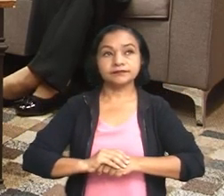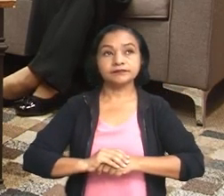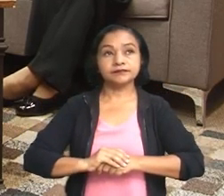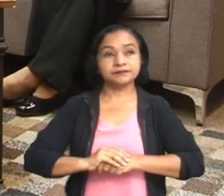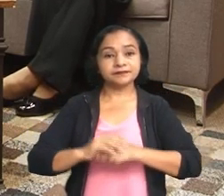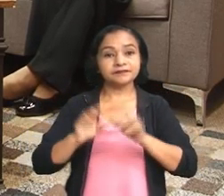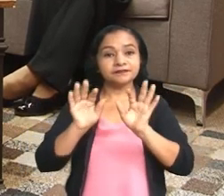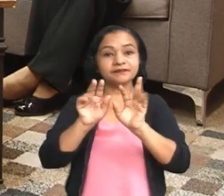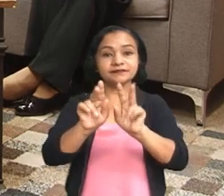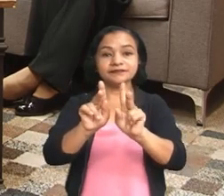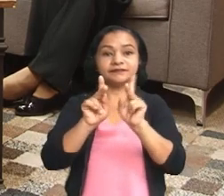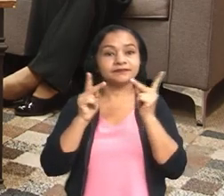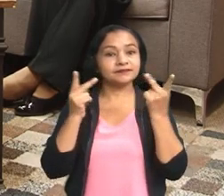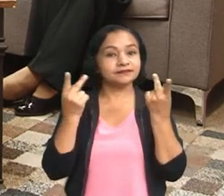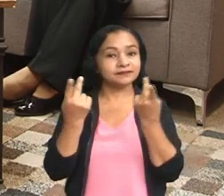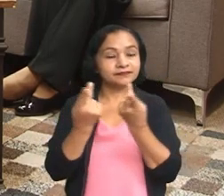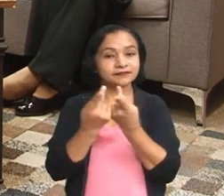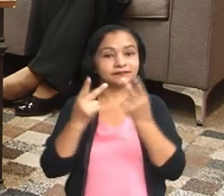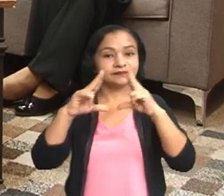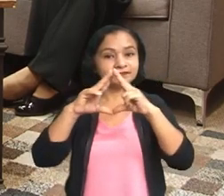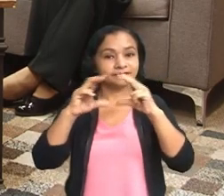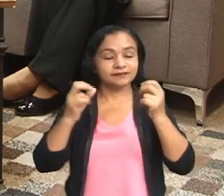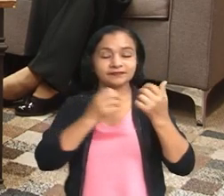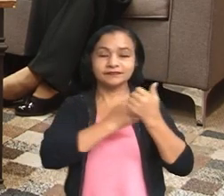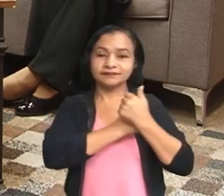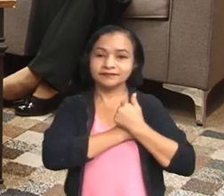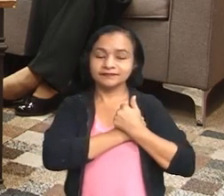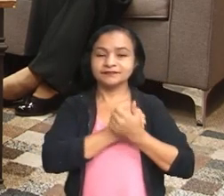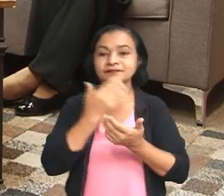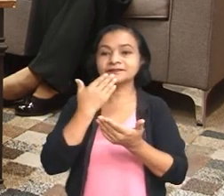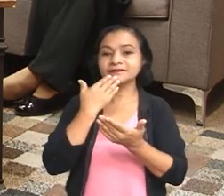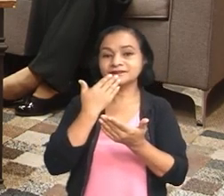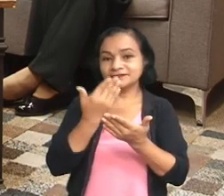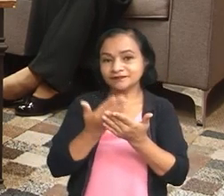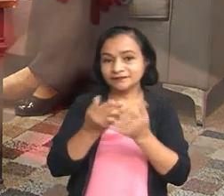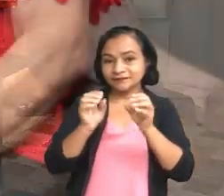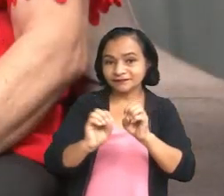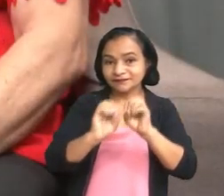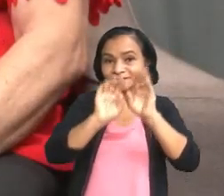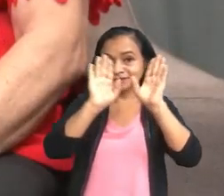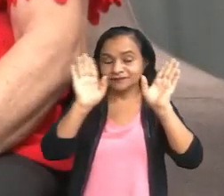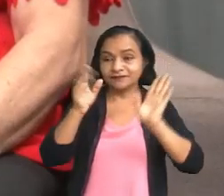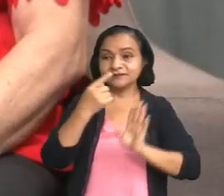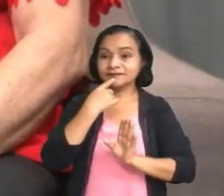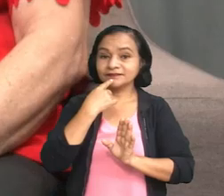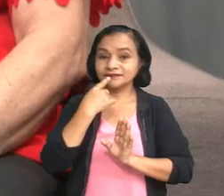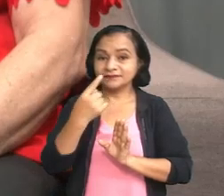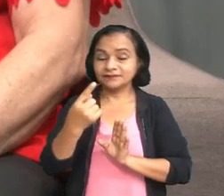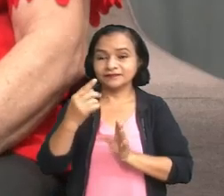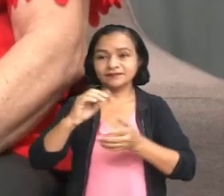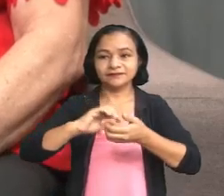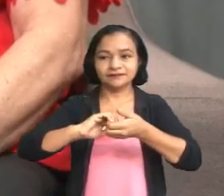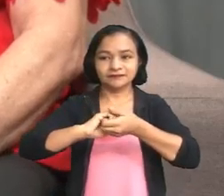queridísimo pueblo nicaragüense, tengamos un buen día. Y como bien decía nuestro